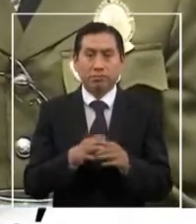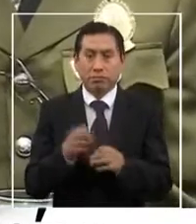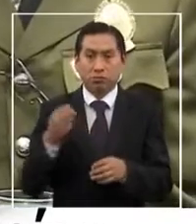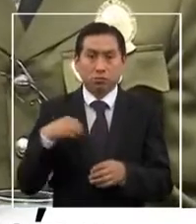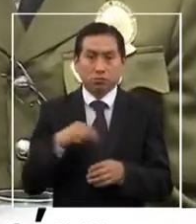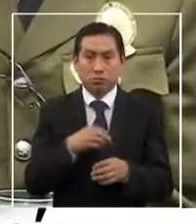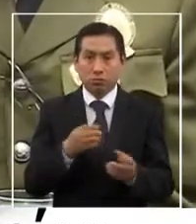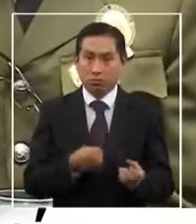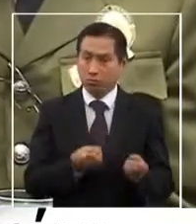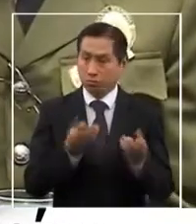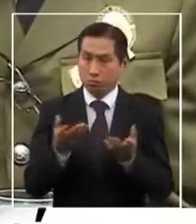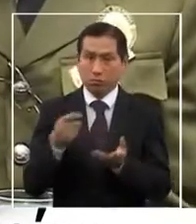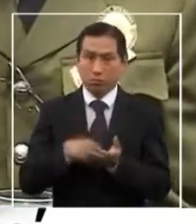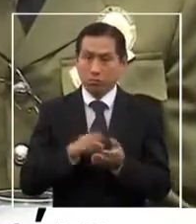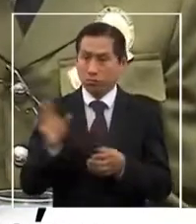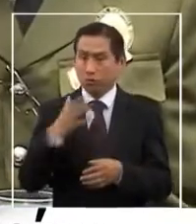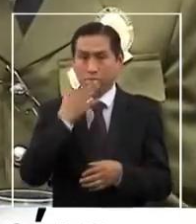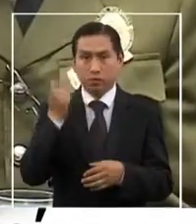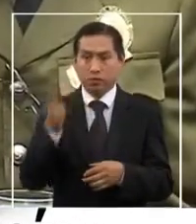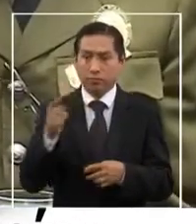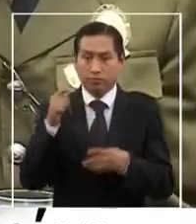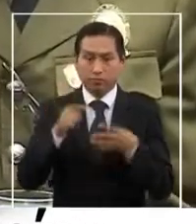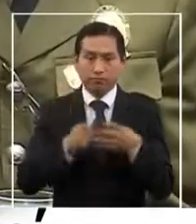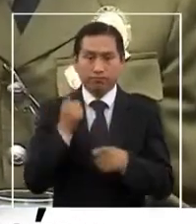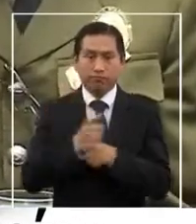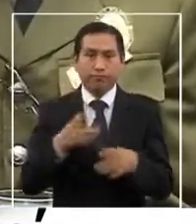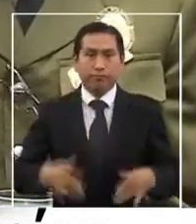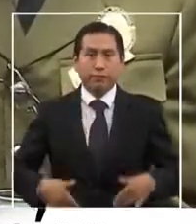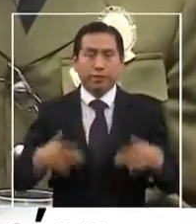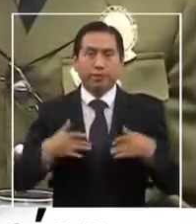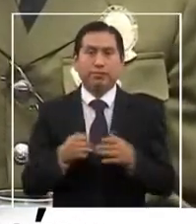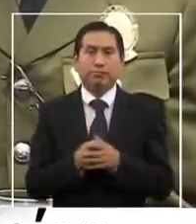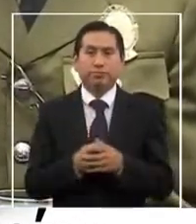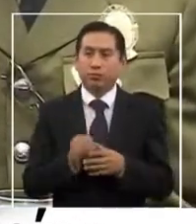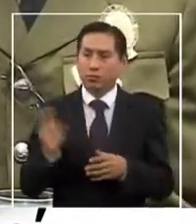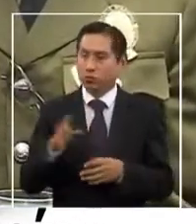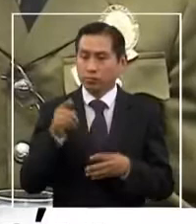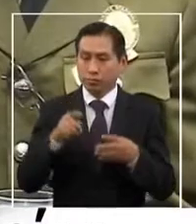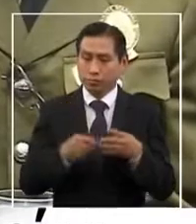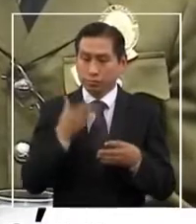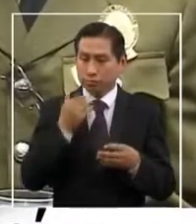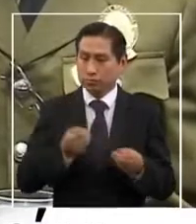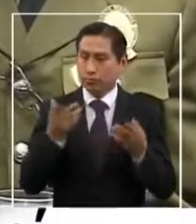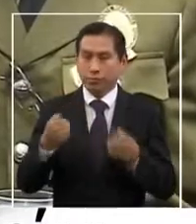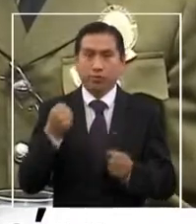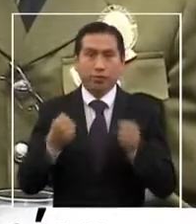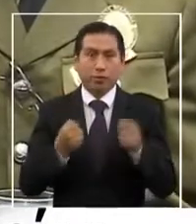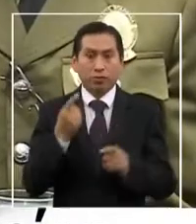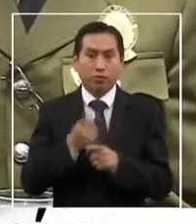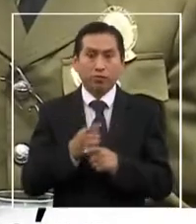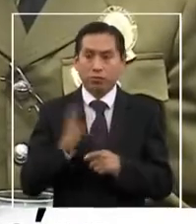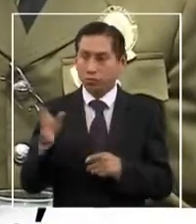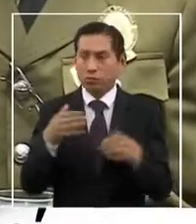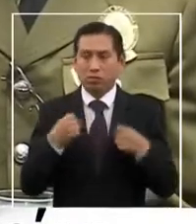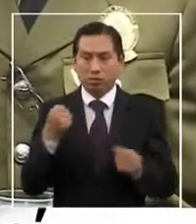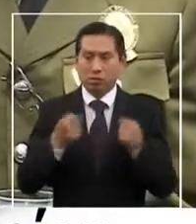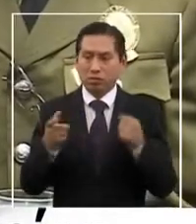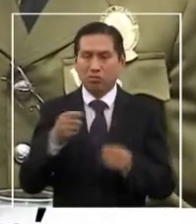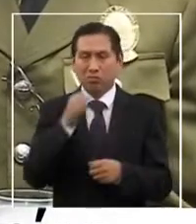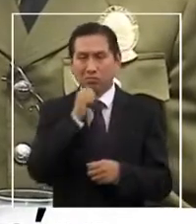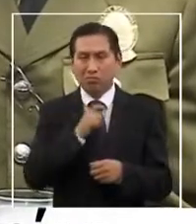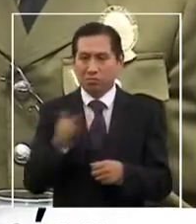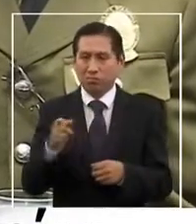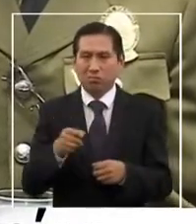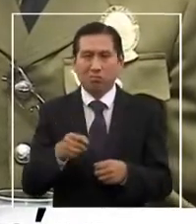demos mejores condiciones de vida, cuando les demos mejores vehículos, están andando en carros chatarros